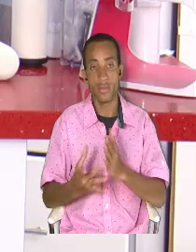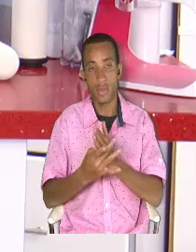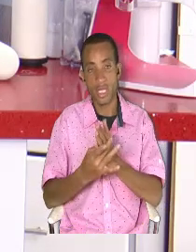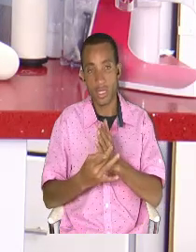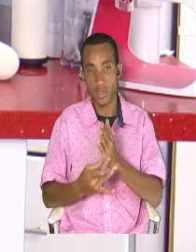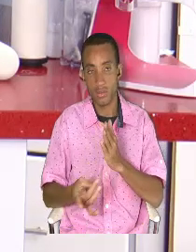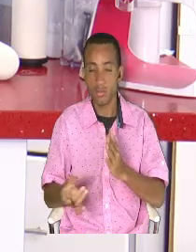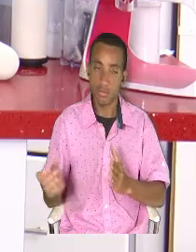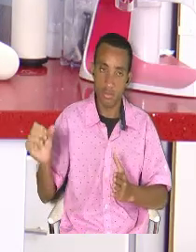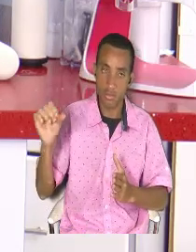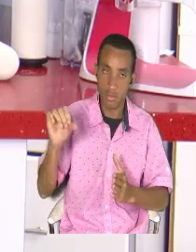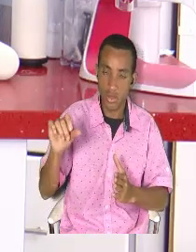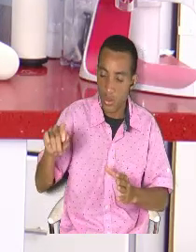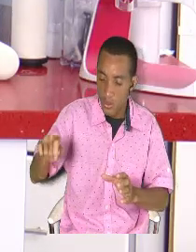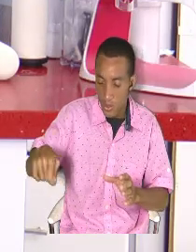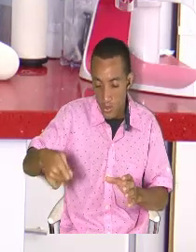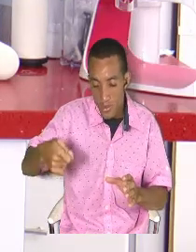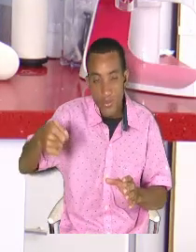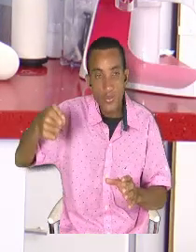un toque de aceite y una cucharita.